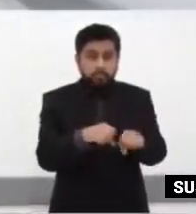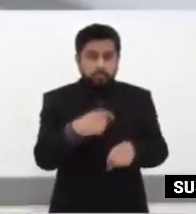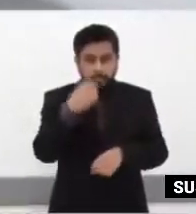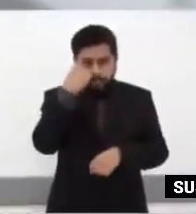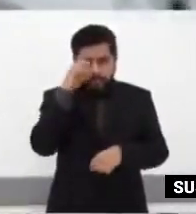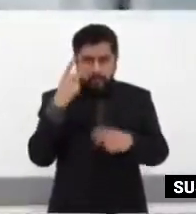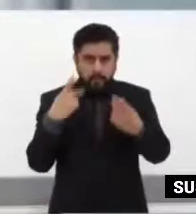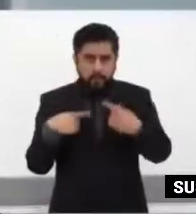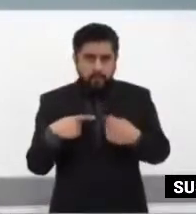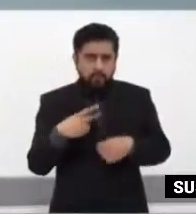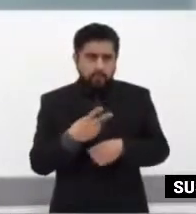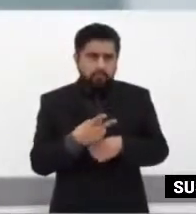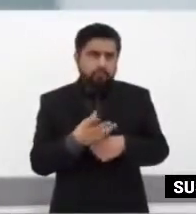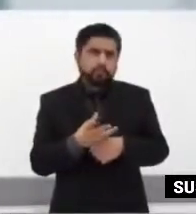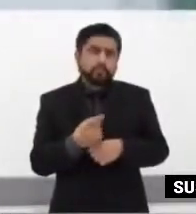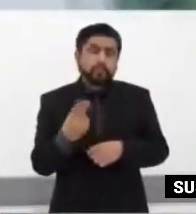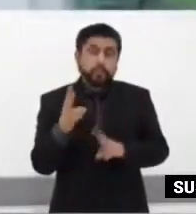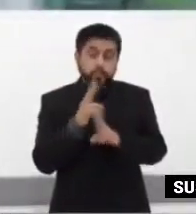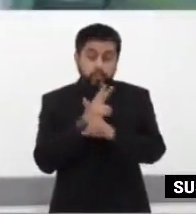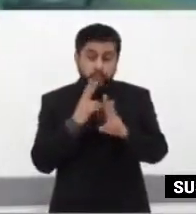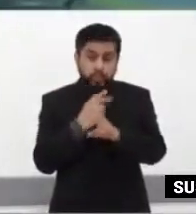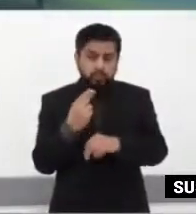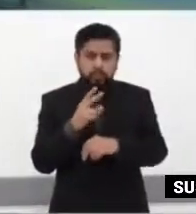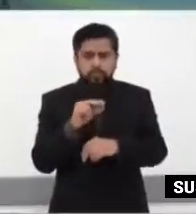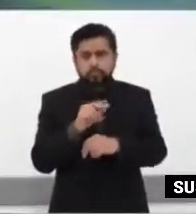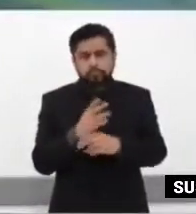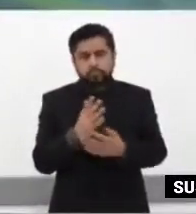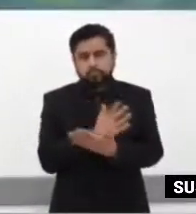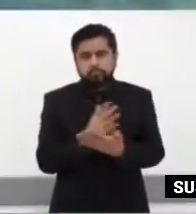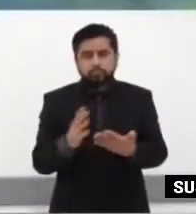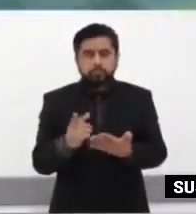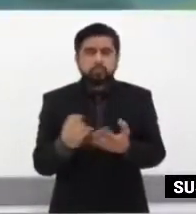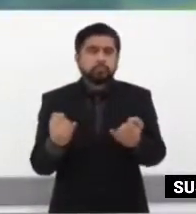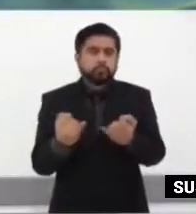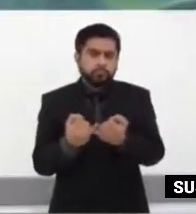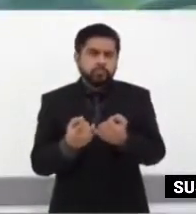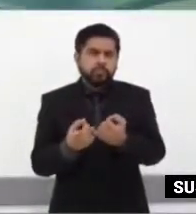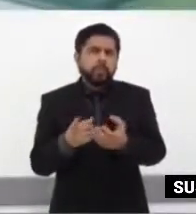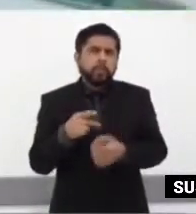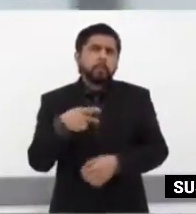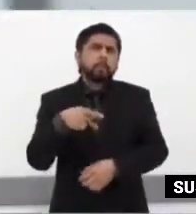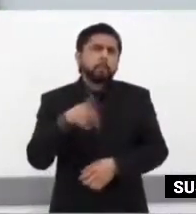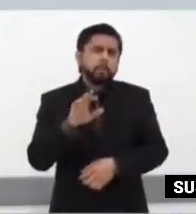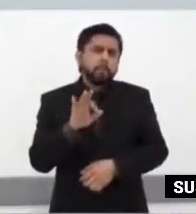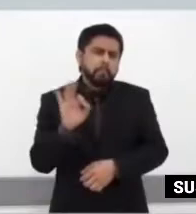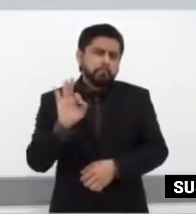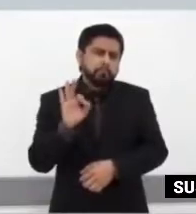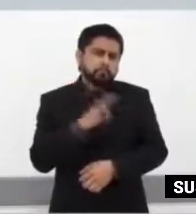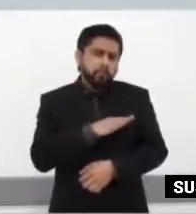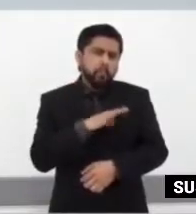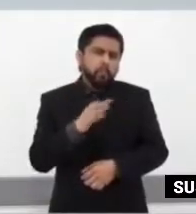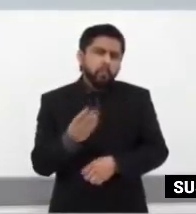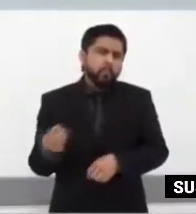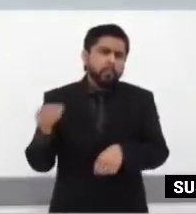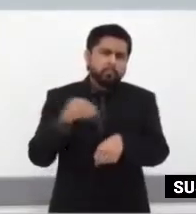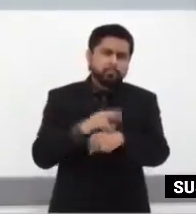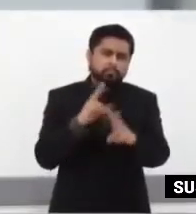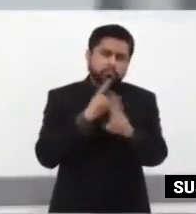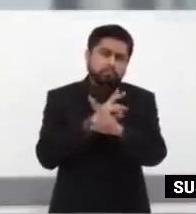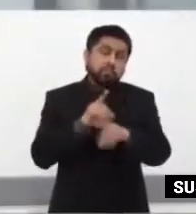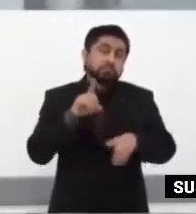mecánica. Sin embargo, también tienen la posibilidad de soportar un ventilador. Entonces, podemos ir escalando